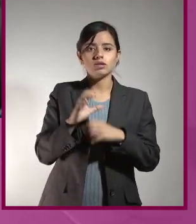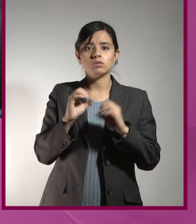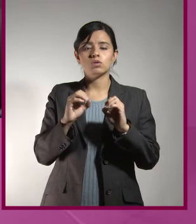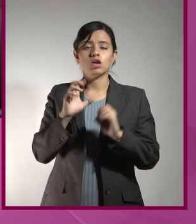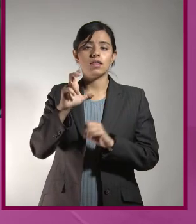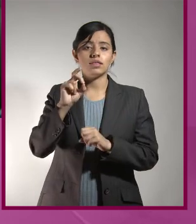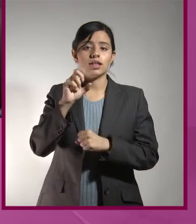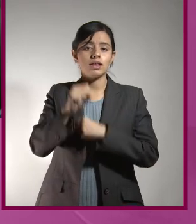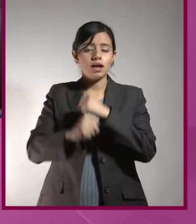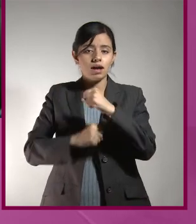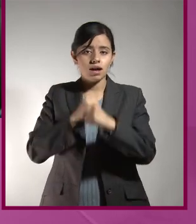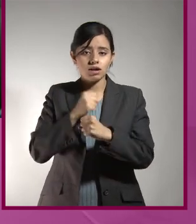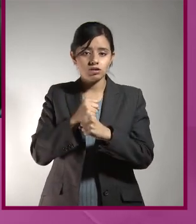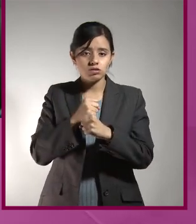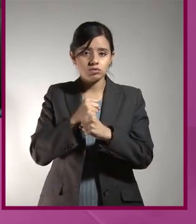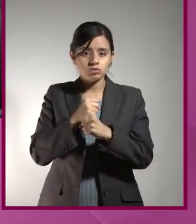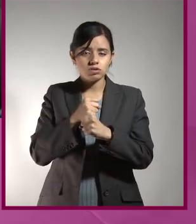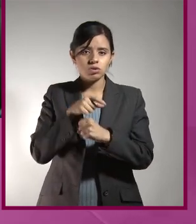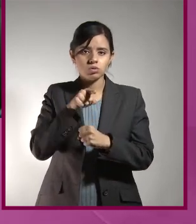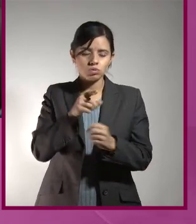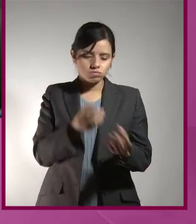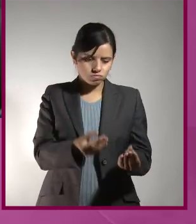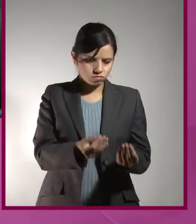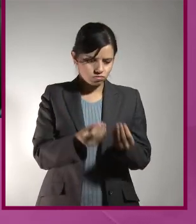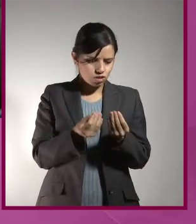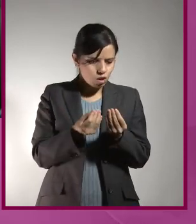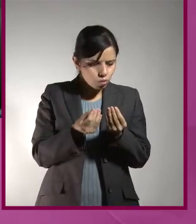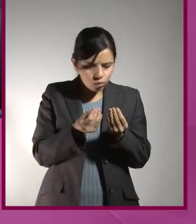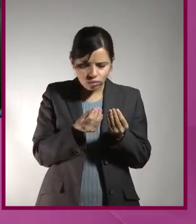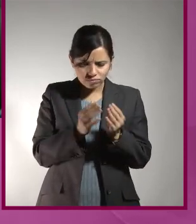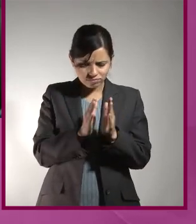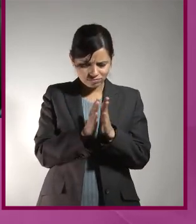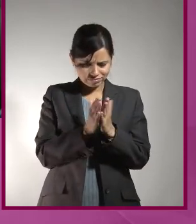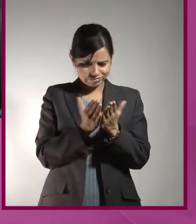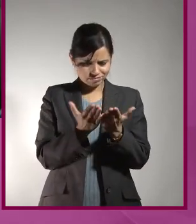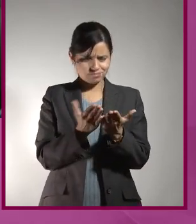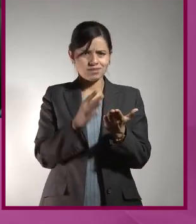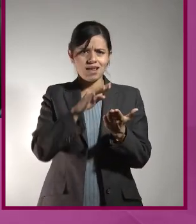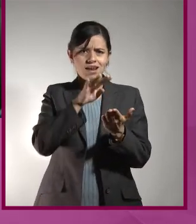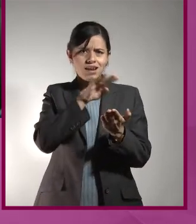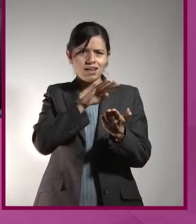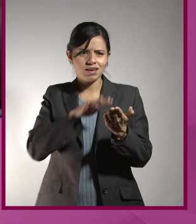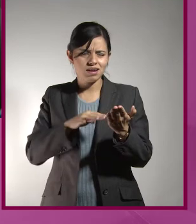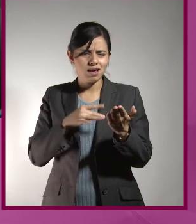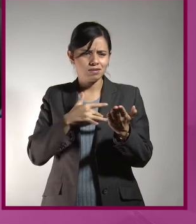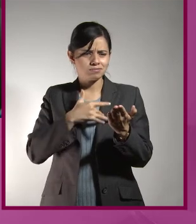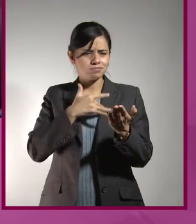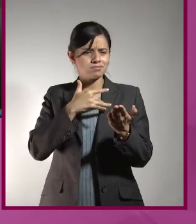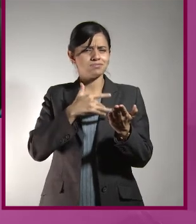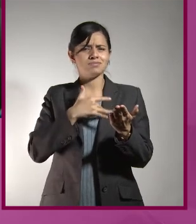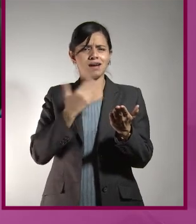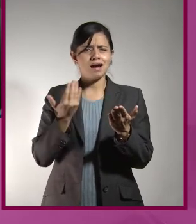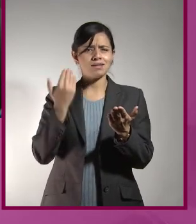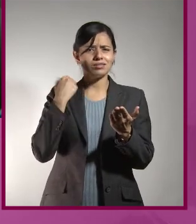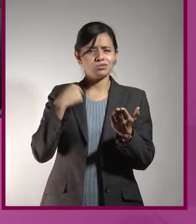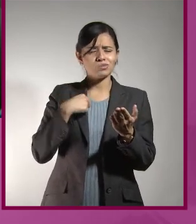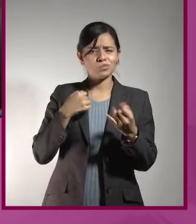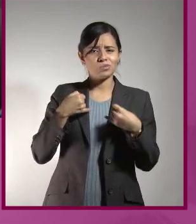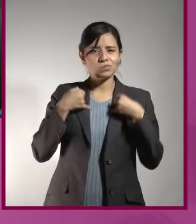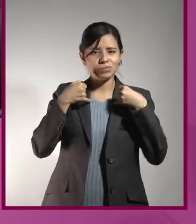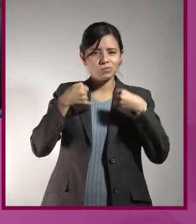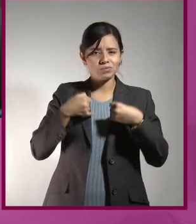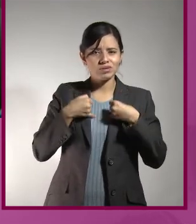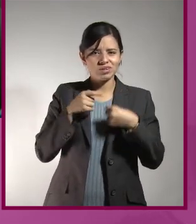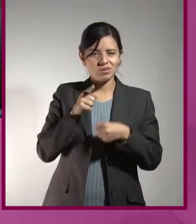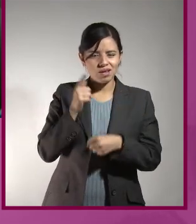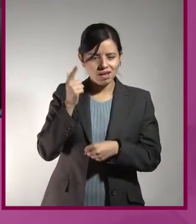años, cuando lo encontrarás y lo vas a leer, te va a conmover mucho, porque te